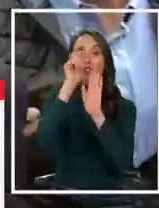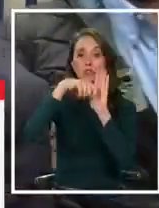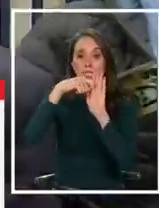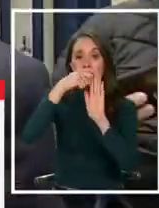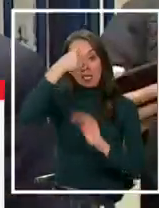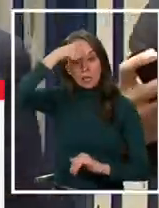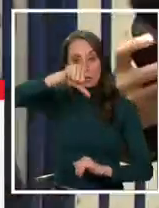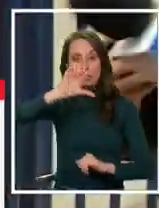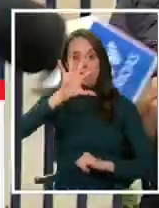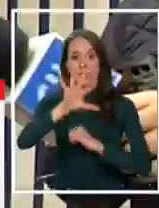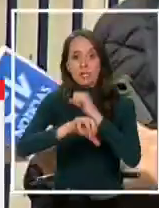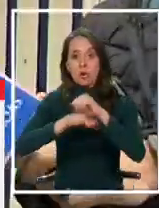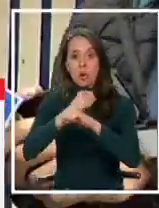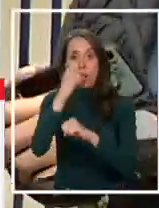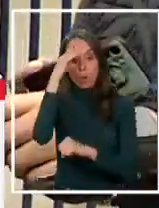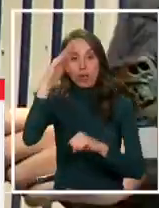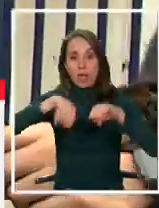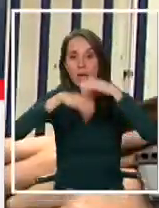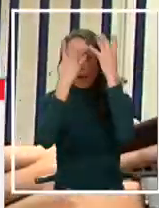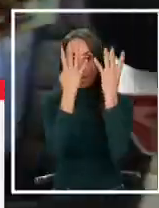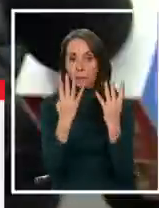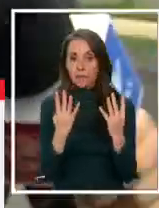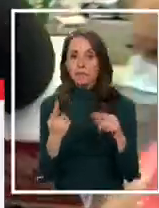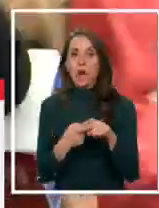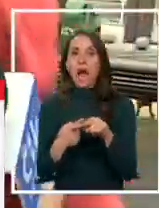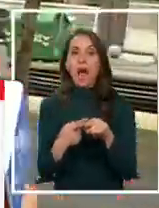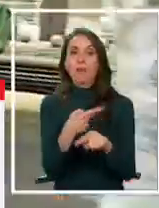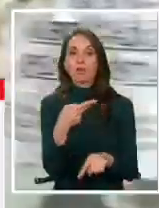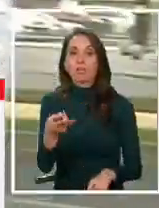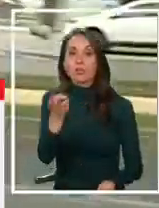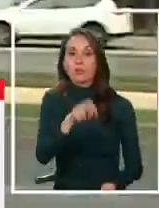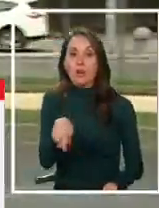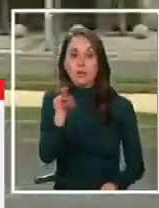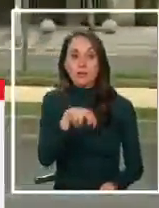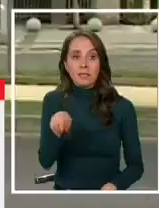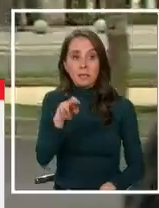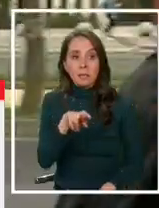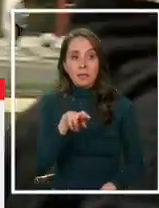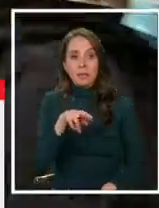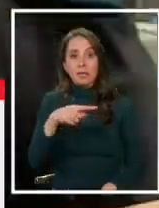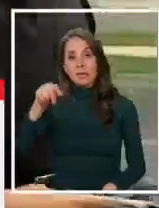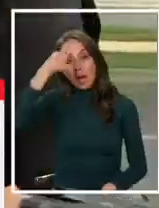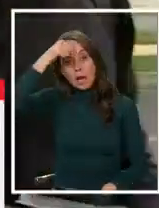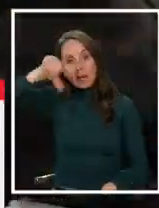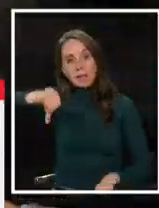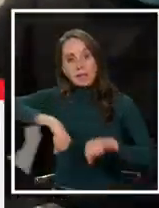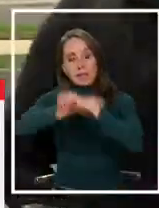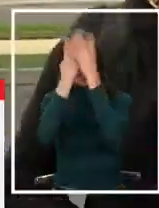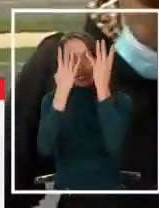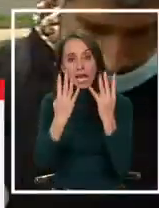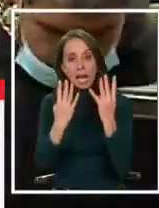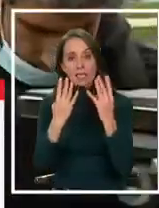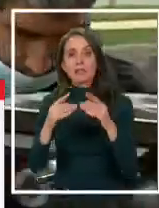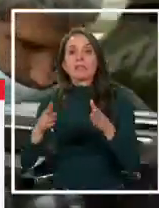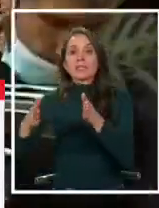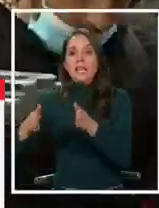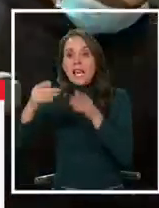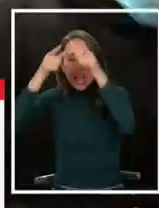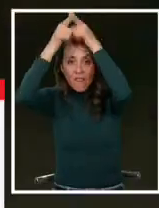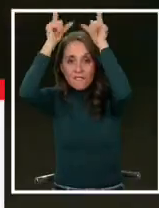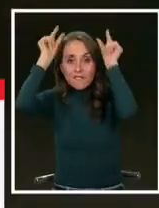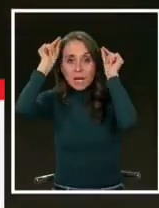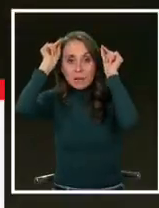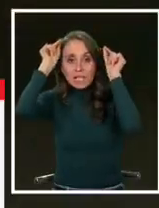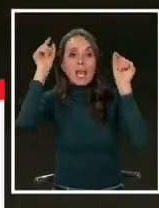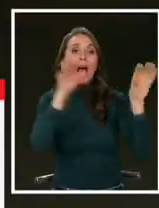condenado a 5 años y un día por abuso sexual reiterado cumpla condena en el sector de enfermería O